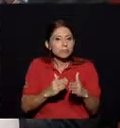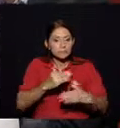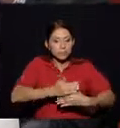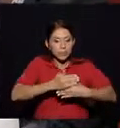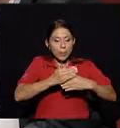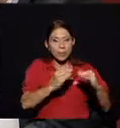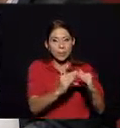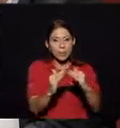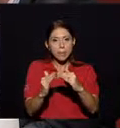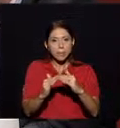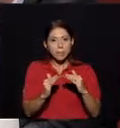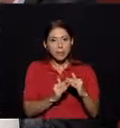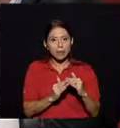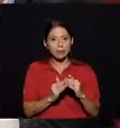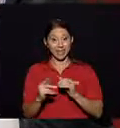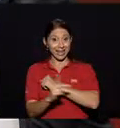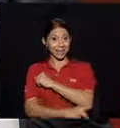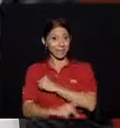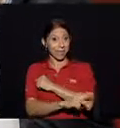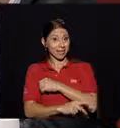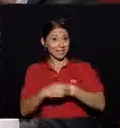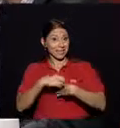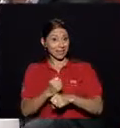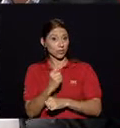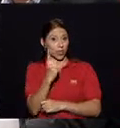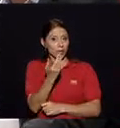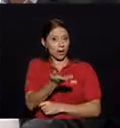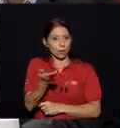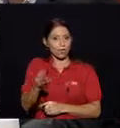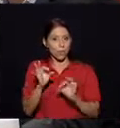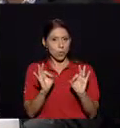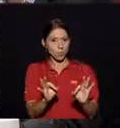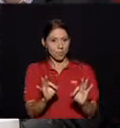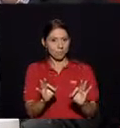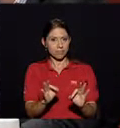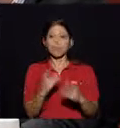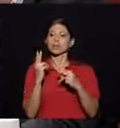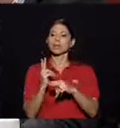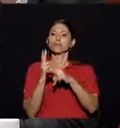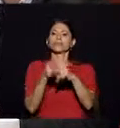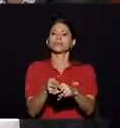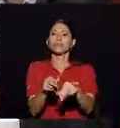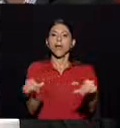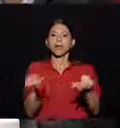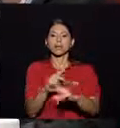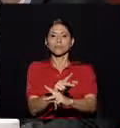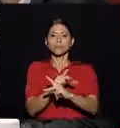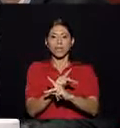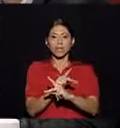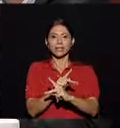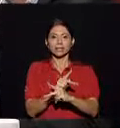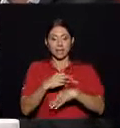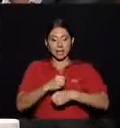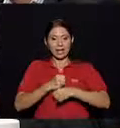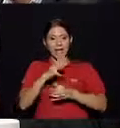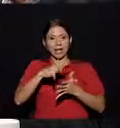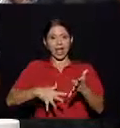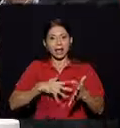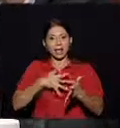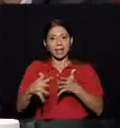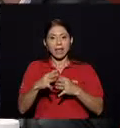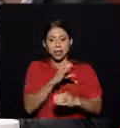El país en ese sentido hizo una cosa muy bien, que fue plantear áreas protegidas, crear una agenda de conservación,